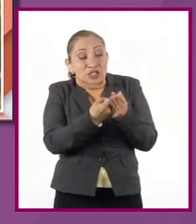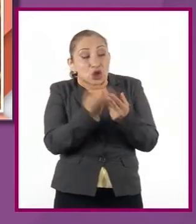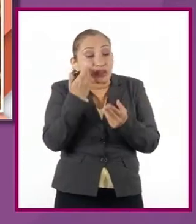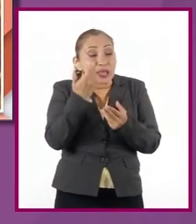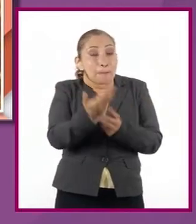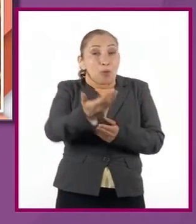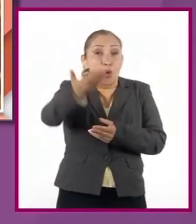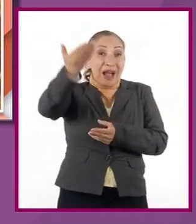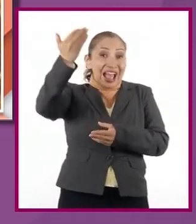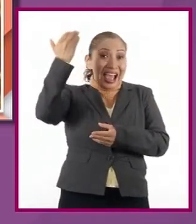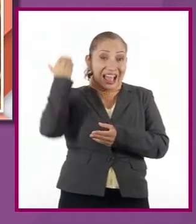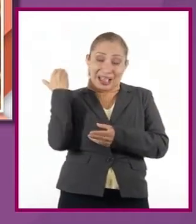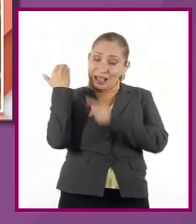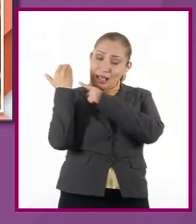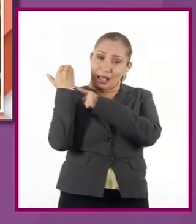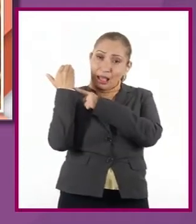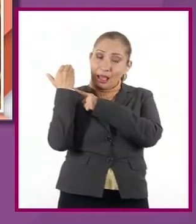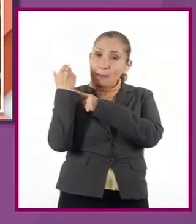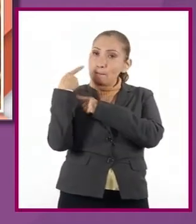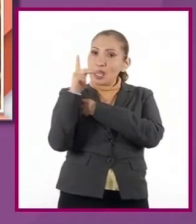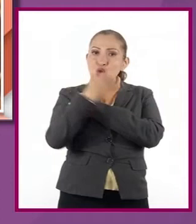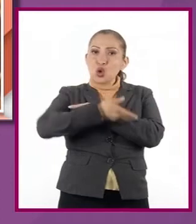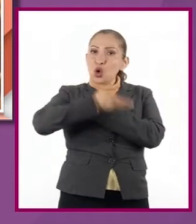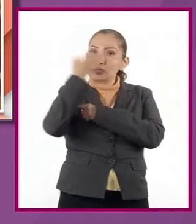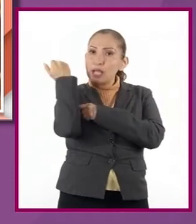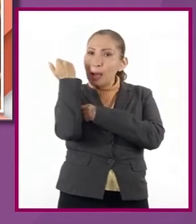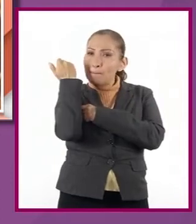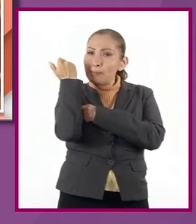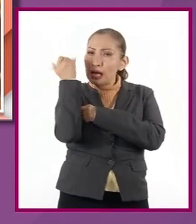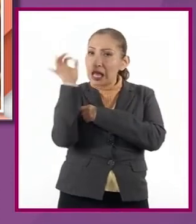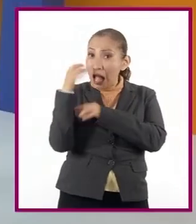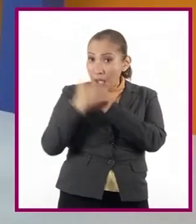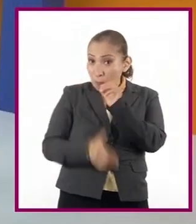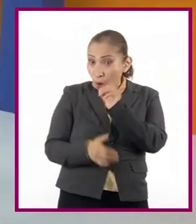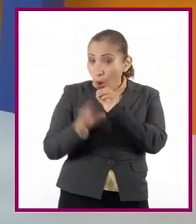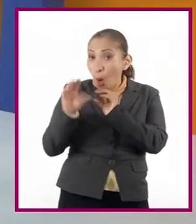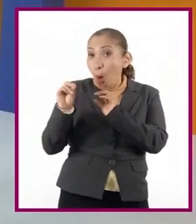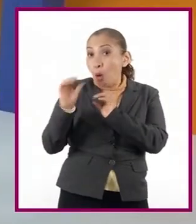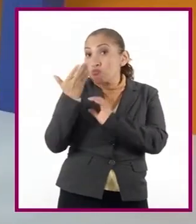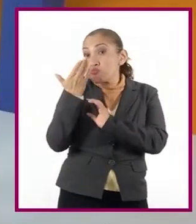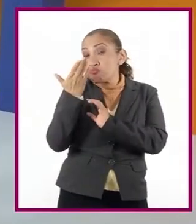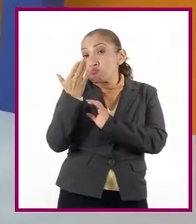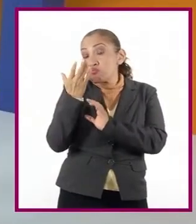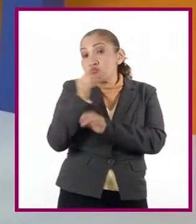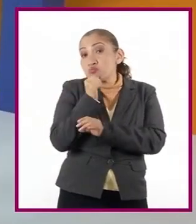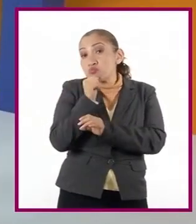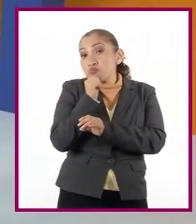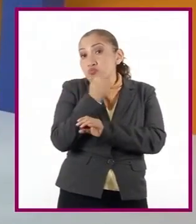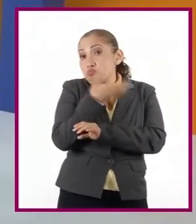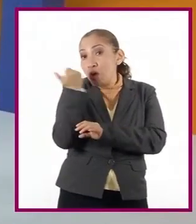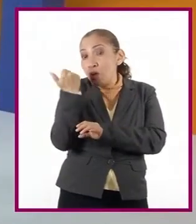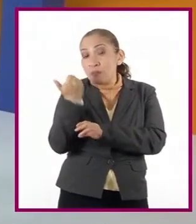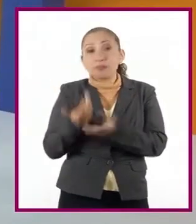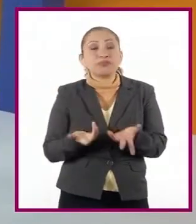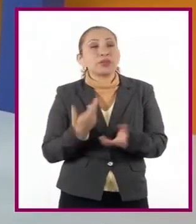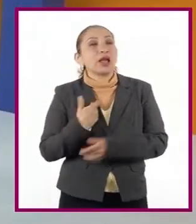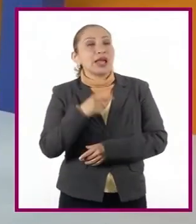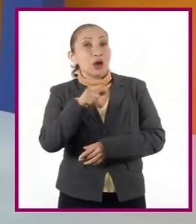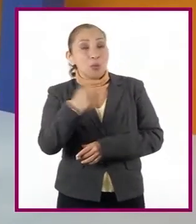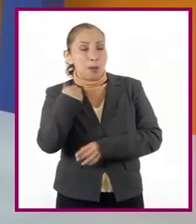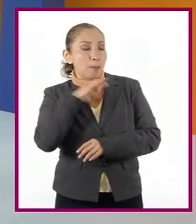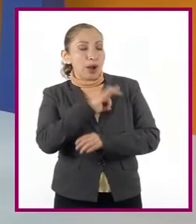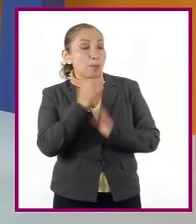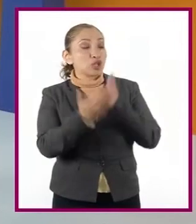tiempo pasado, pero que no se sabe si fueron concretadas. Es decir, que cuando decimos que alguien